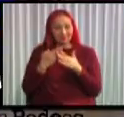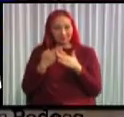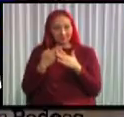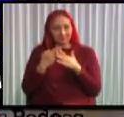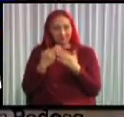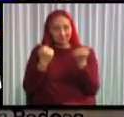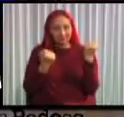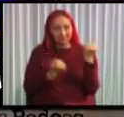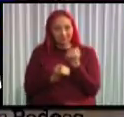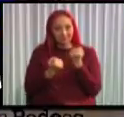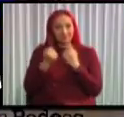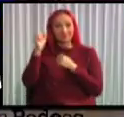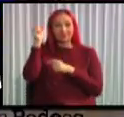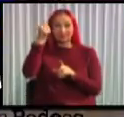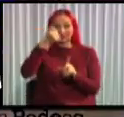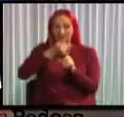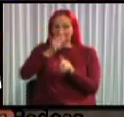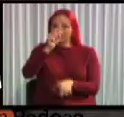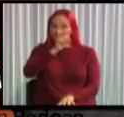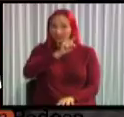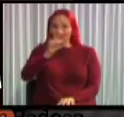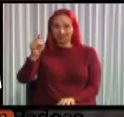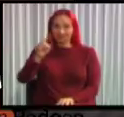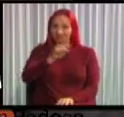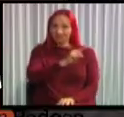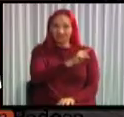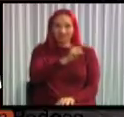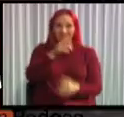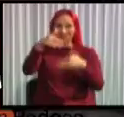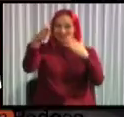así? Así, como le digo, así ese tamaño.